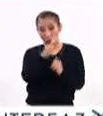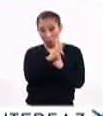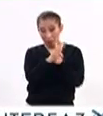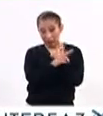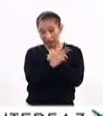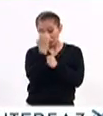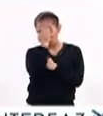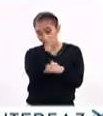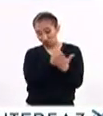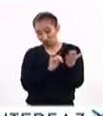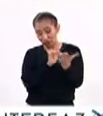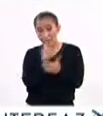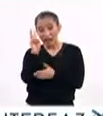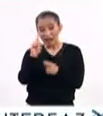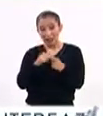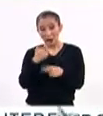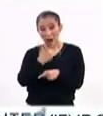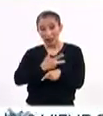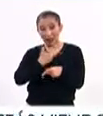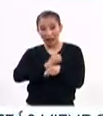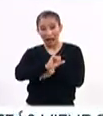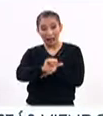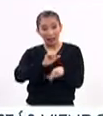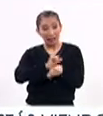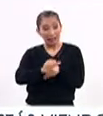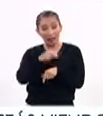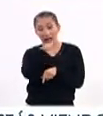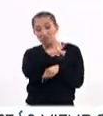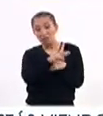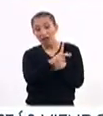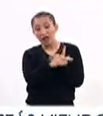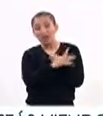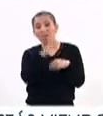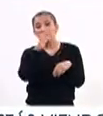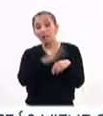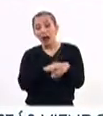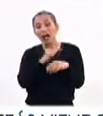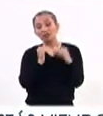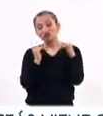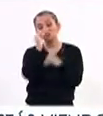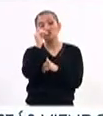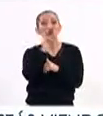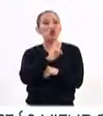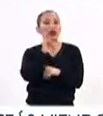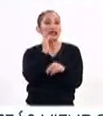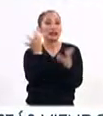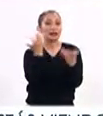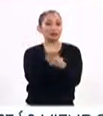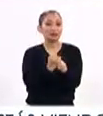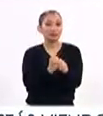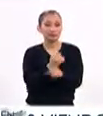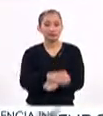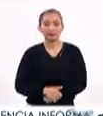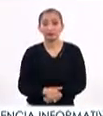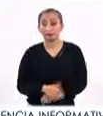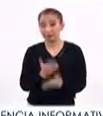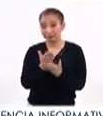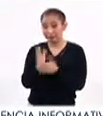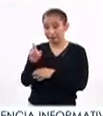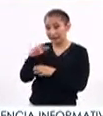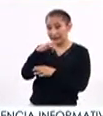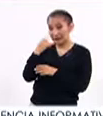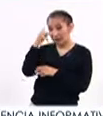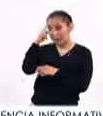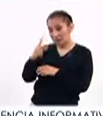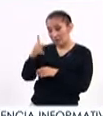países analizados, Venezuela, Guatemala y Argentina son los países con mayor porcentaje de mujeres investigadoras. Por el contrario,